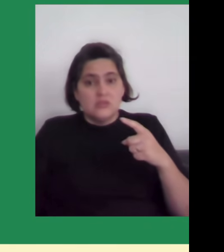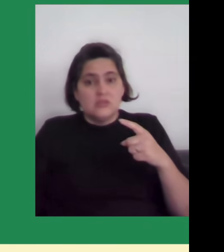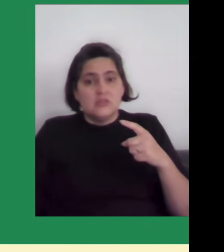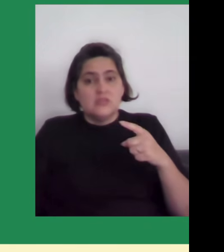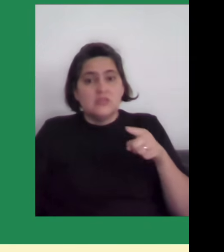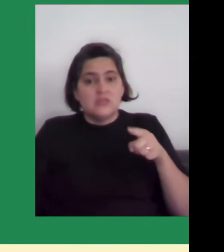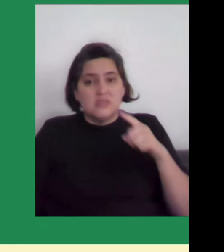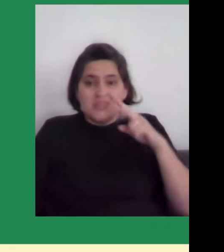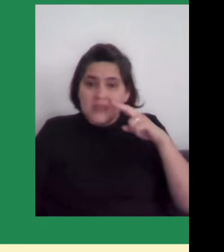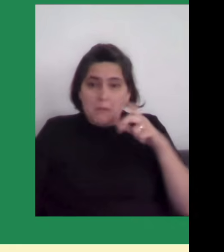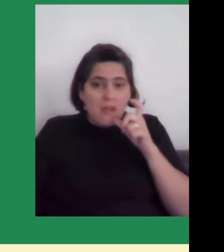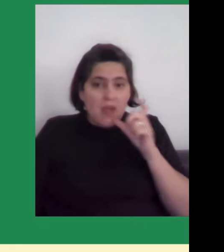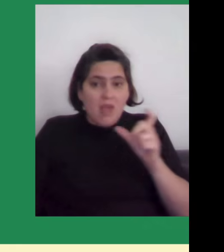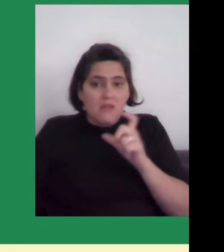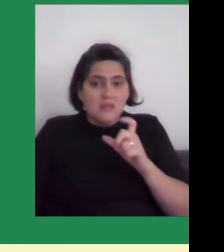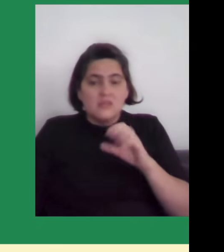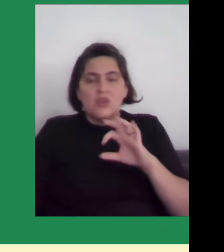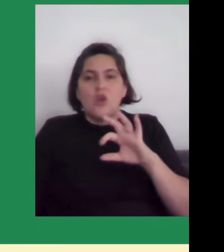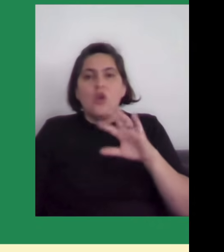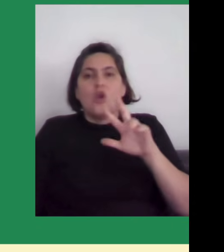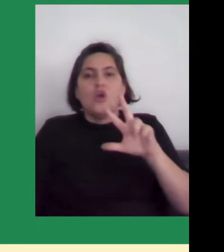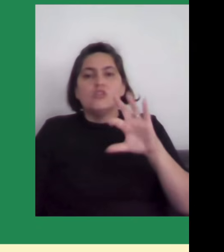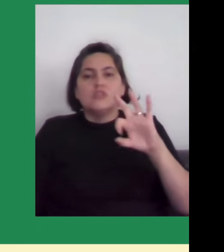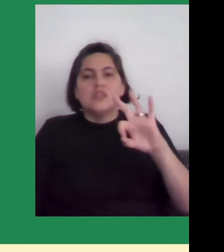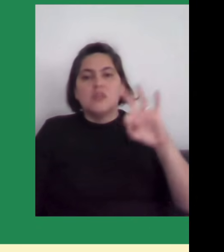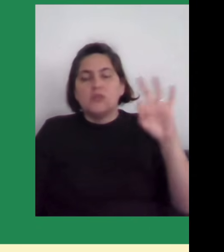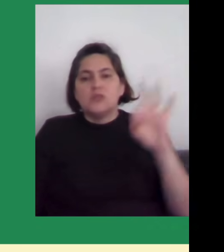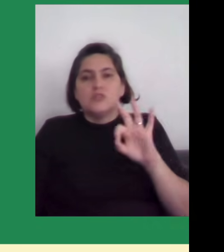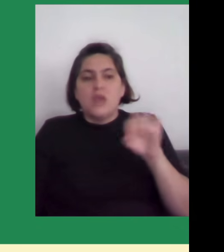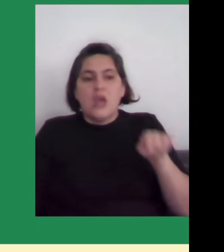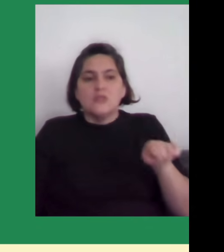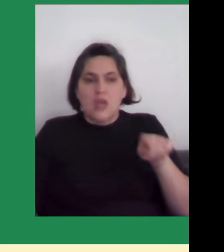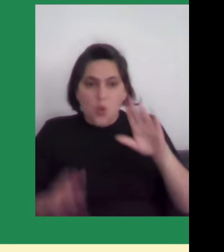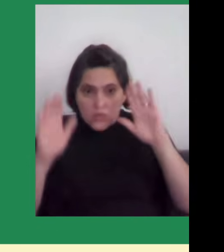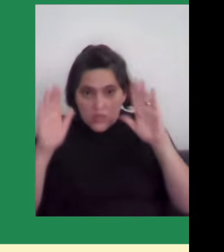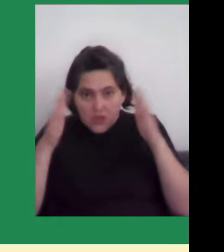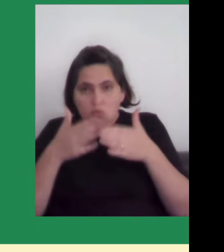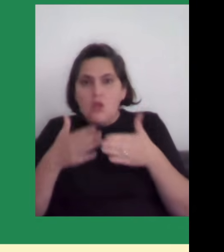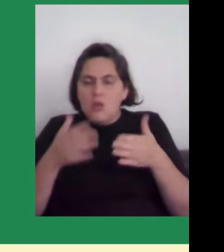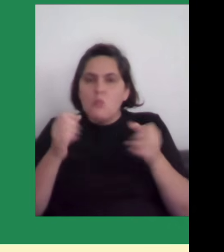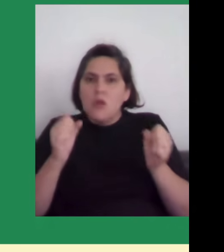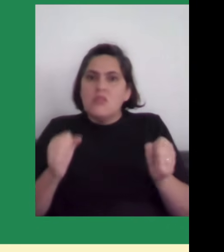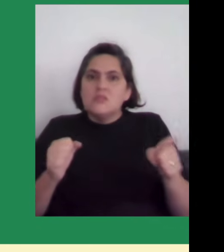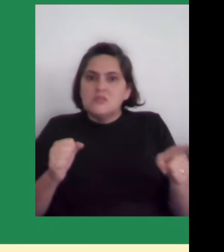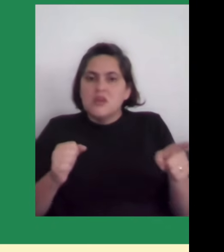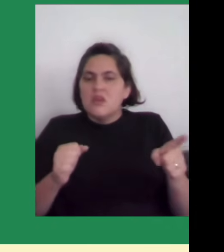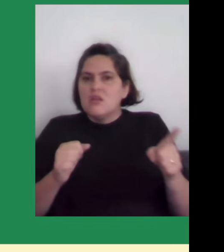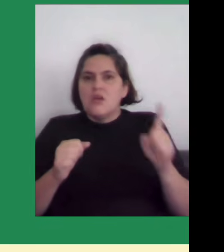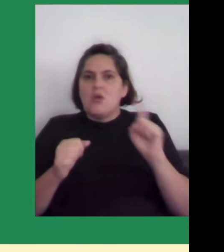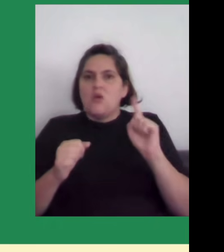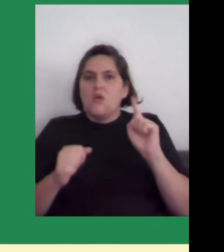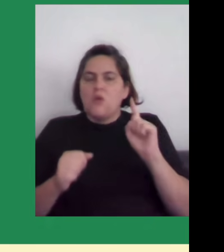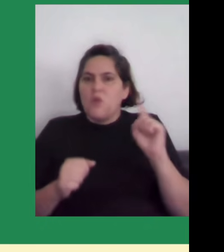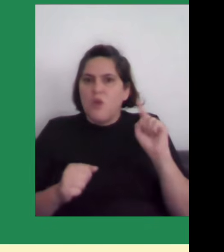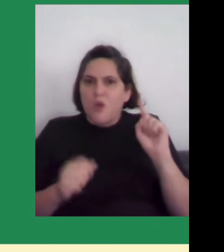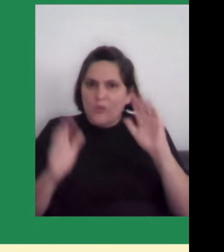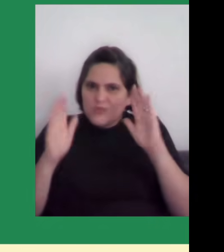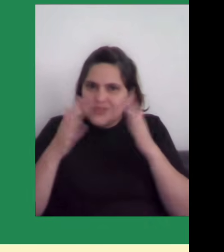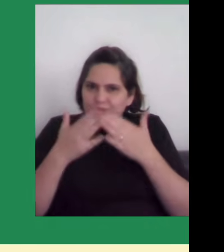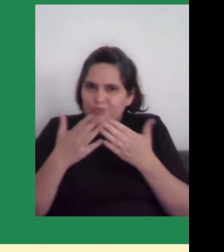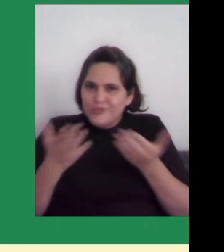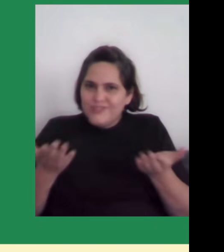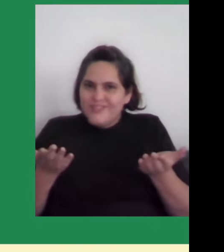tiene 80% de probabilidades que no lo sea. ¿Okay? Hay que tener mucho en cuenta eso. Como digo, esto es las